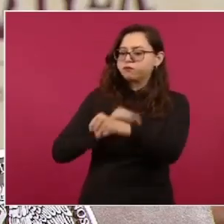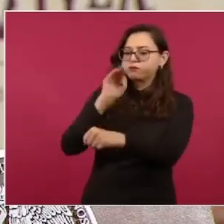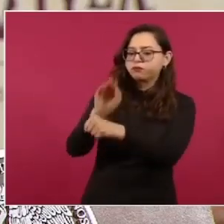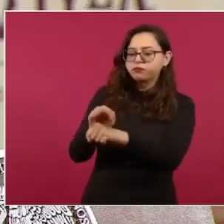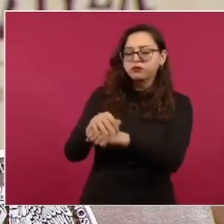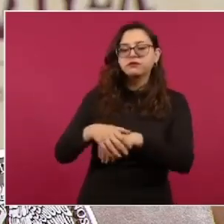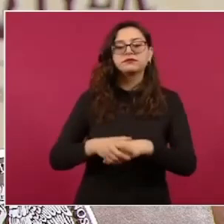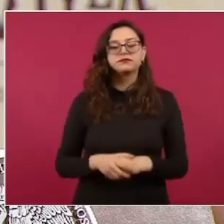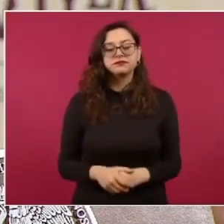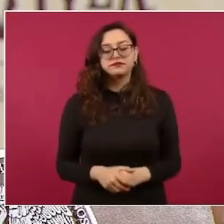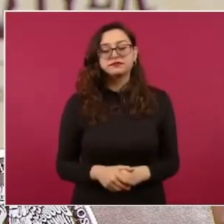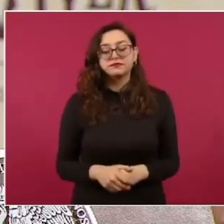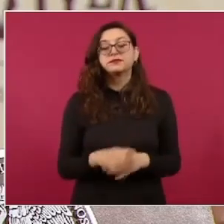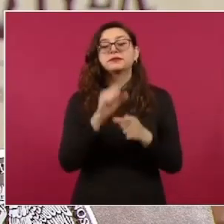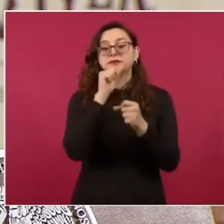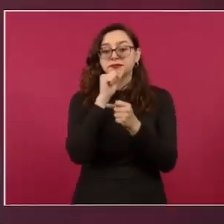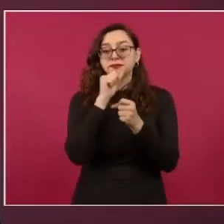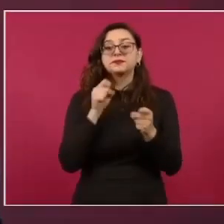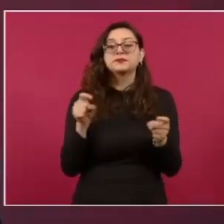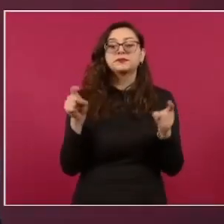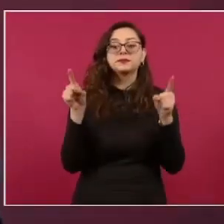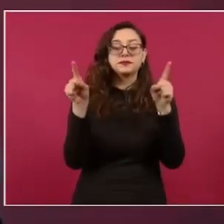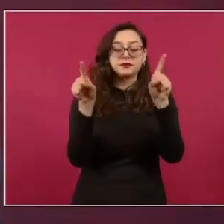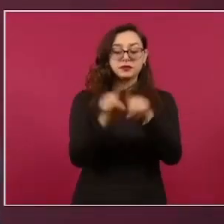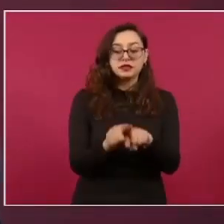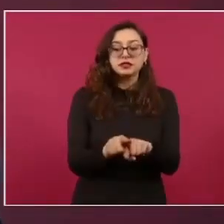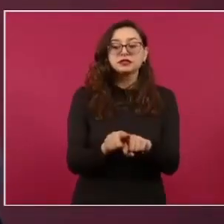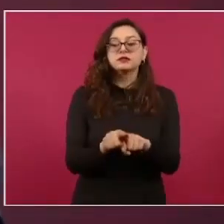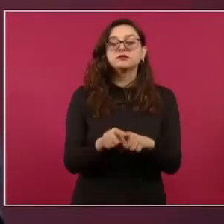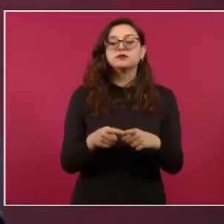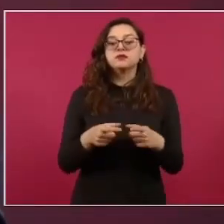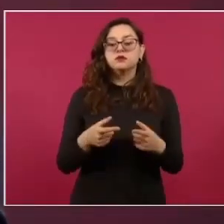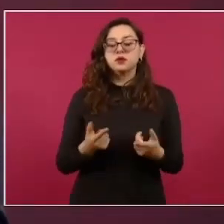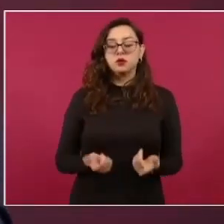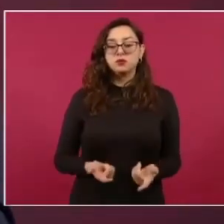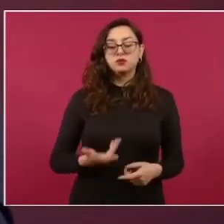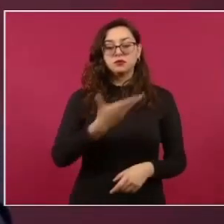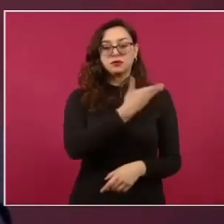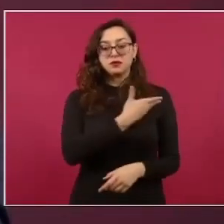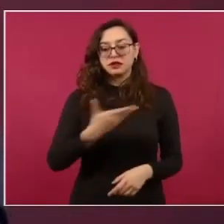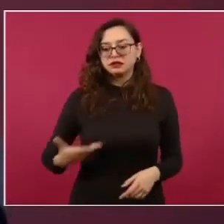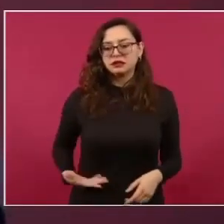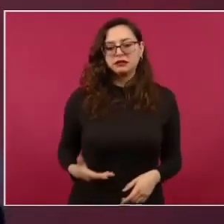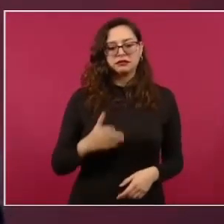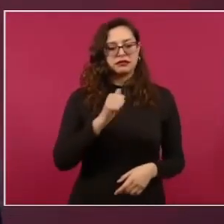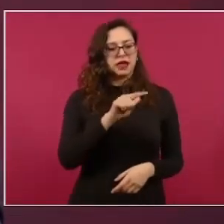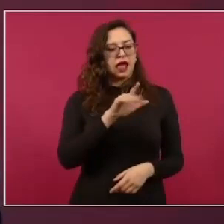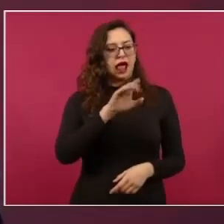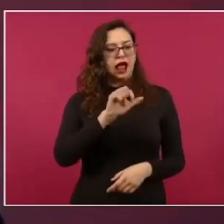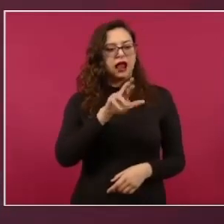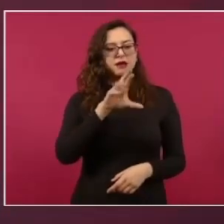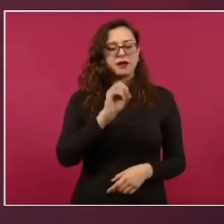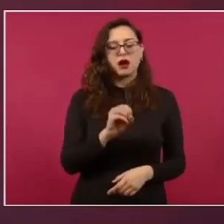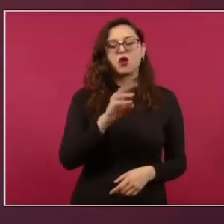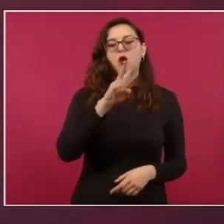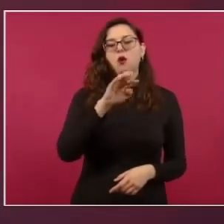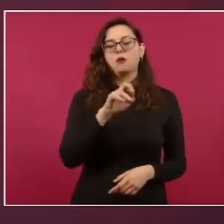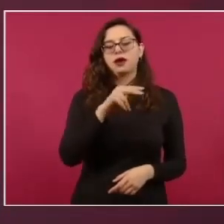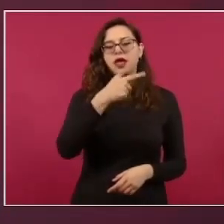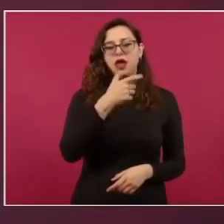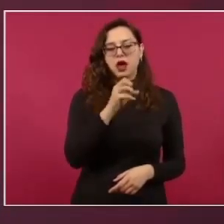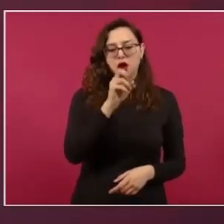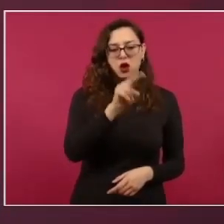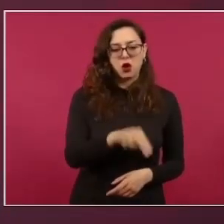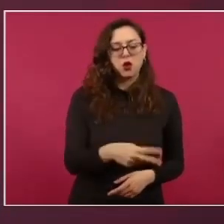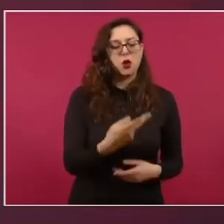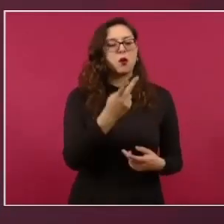trabajo, pensamiento y voluntad de presidentes como Álvaro Obregón, Emilio Portes Gil, Pascual